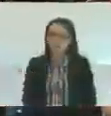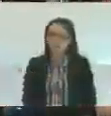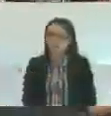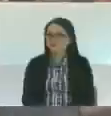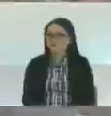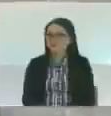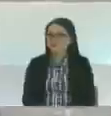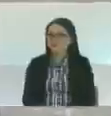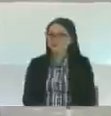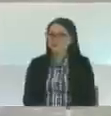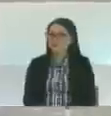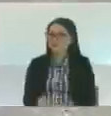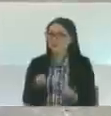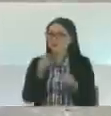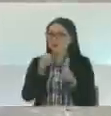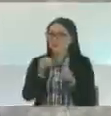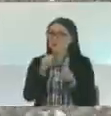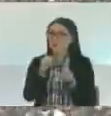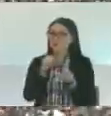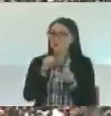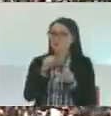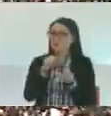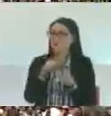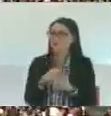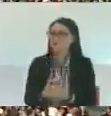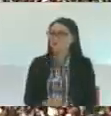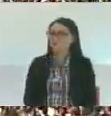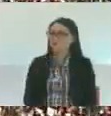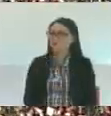¡El gran polo patriótico!